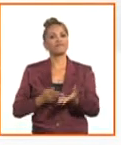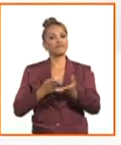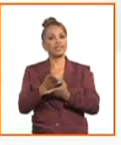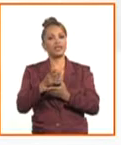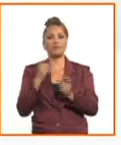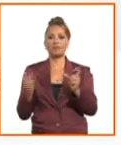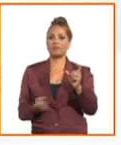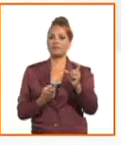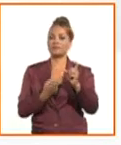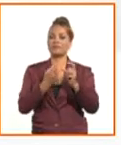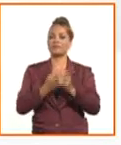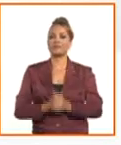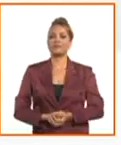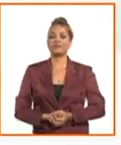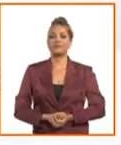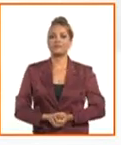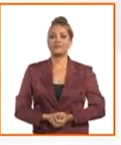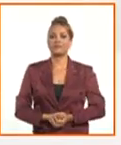combate.